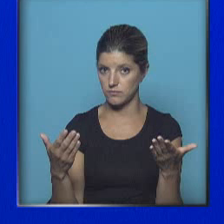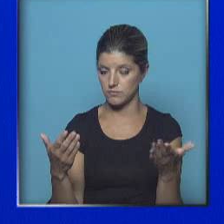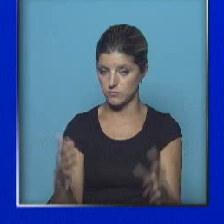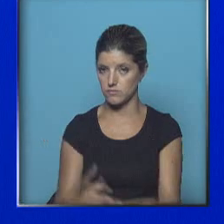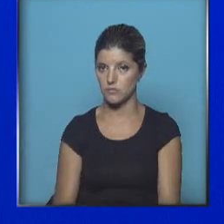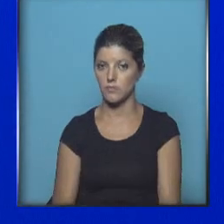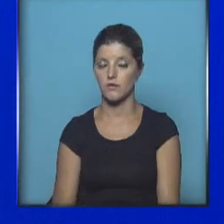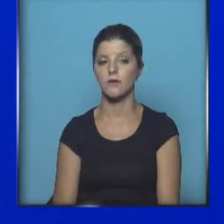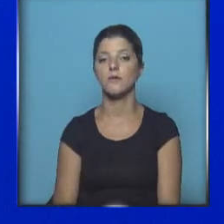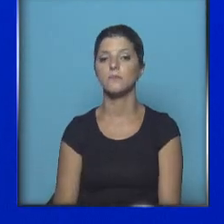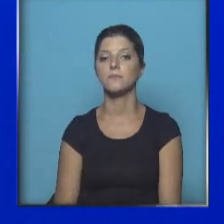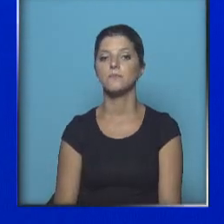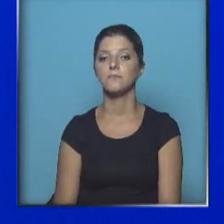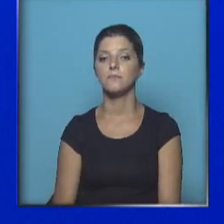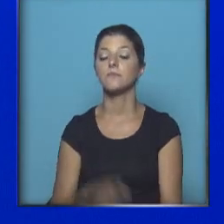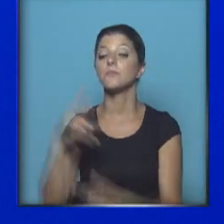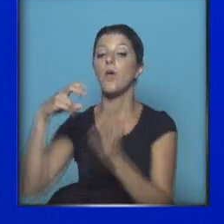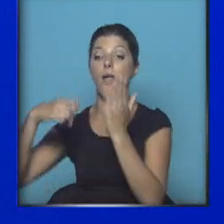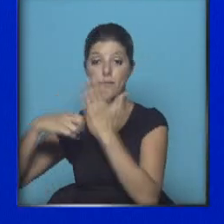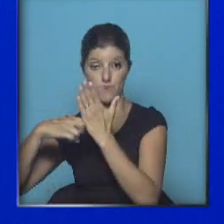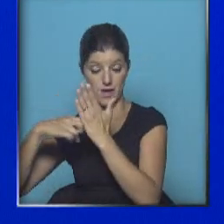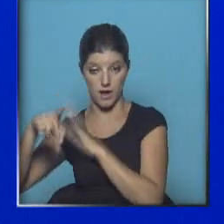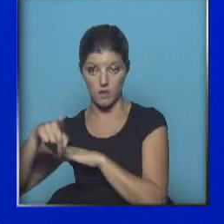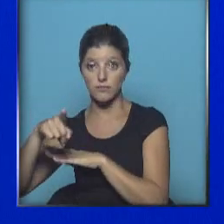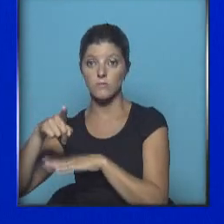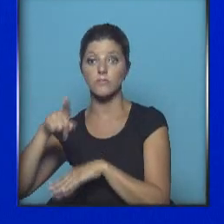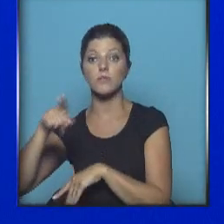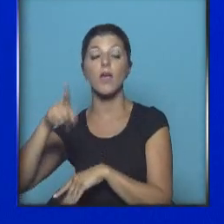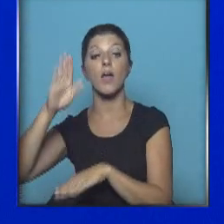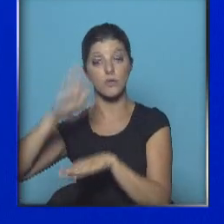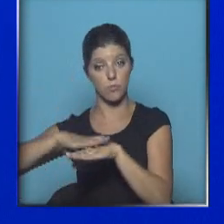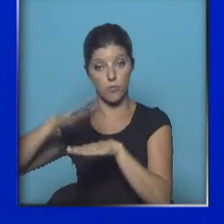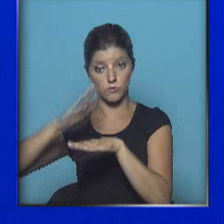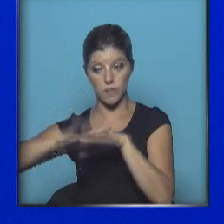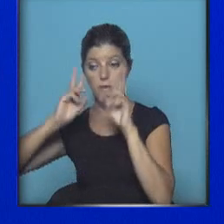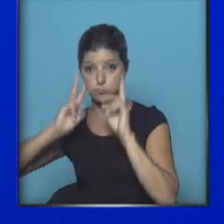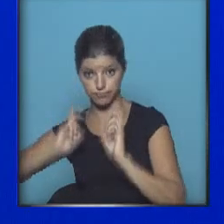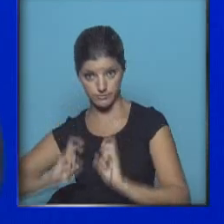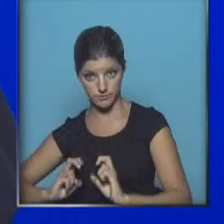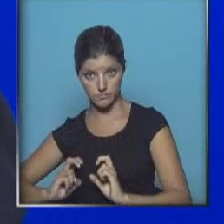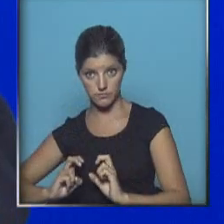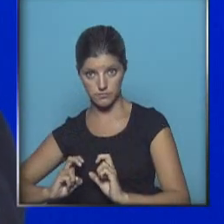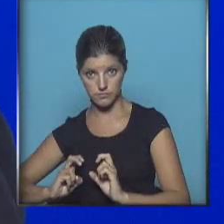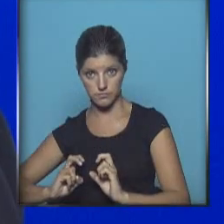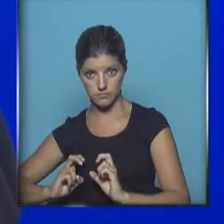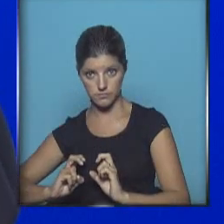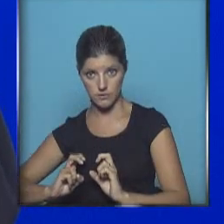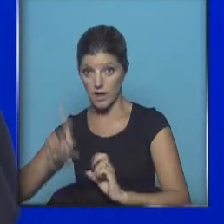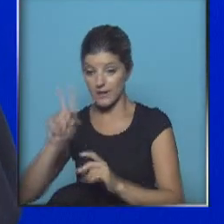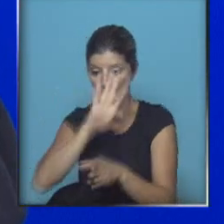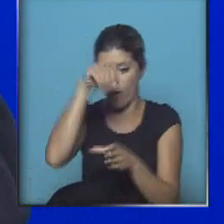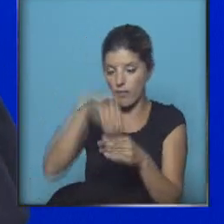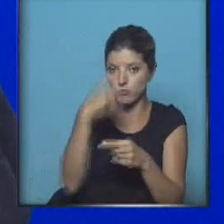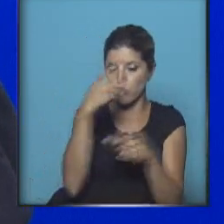el fiscal Nisman toma a su cargo la investigación, él era un miembro del